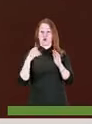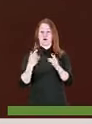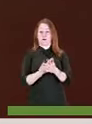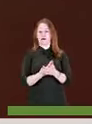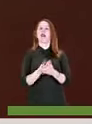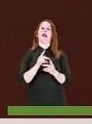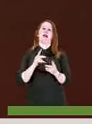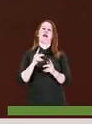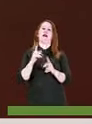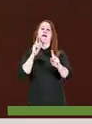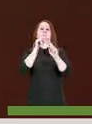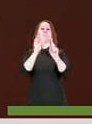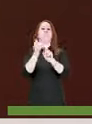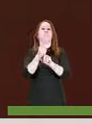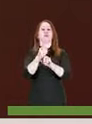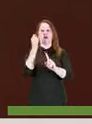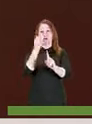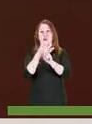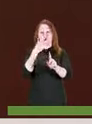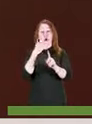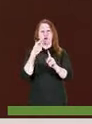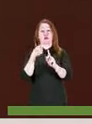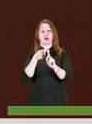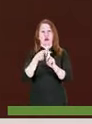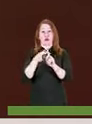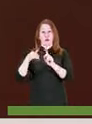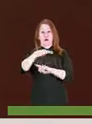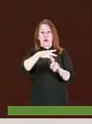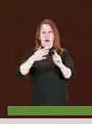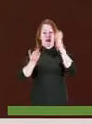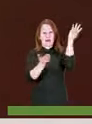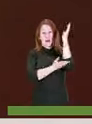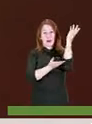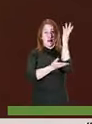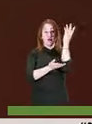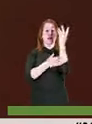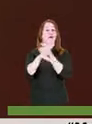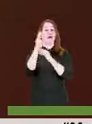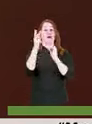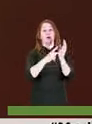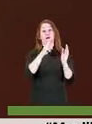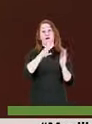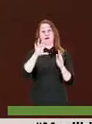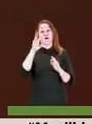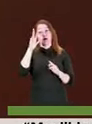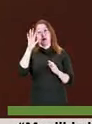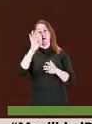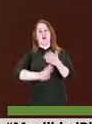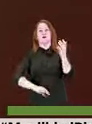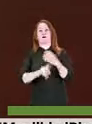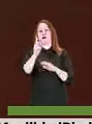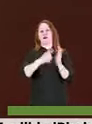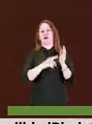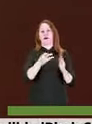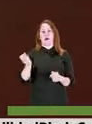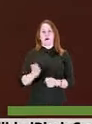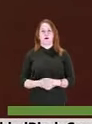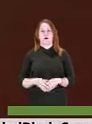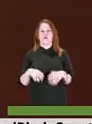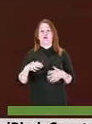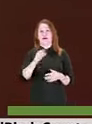con eso? Un impacto ambiental positivo. Redujimos las talas de árboles que estaban en 2025, las bajamos a 1.300, es decir, un